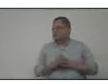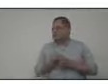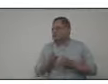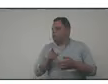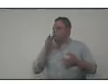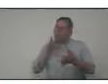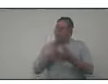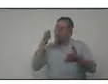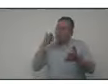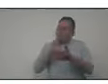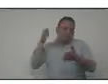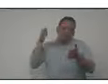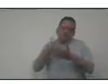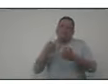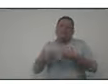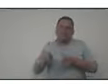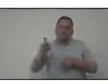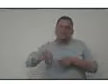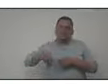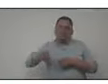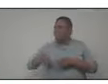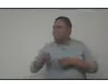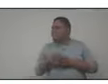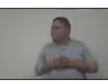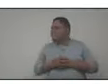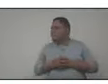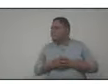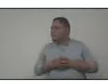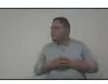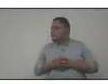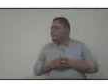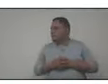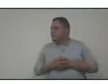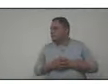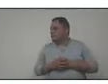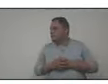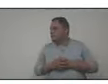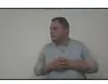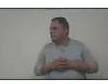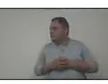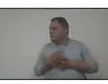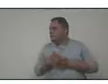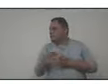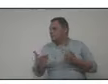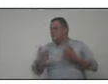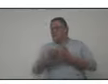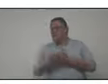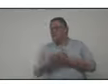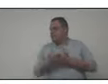la necesitamos. Es la querida, o sea, es como un matrimonio, no sé cómo llamarlo ahí,